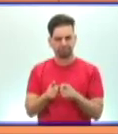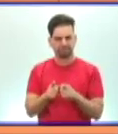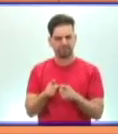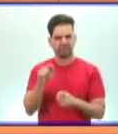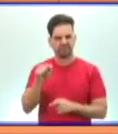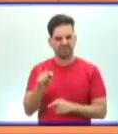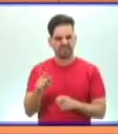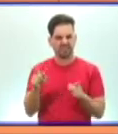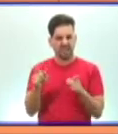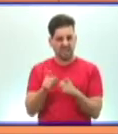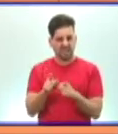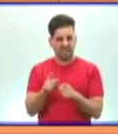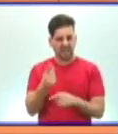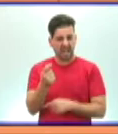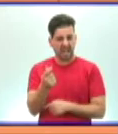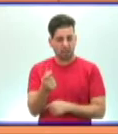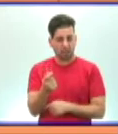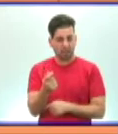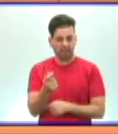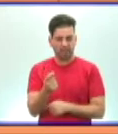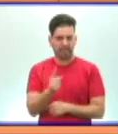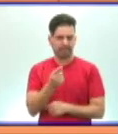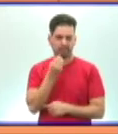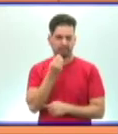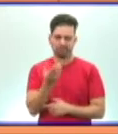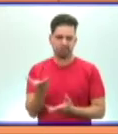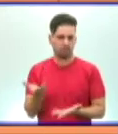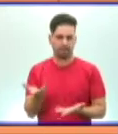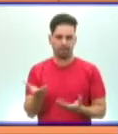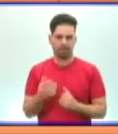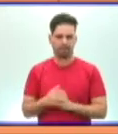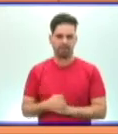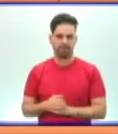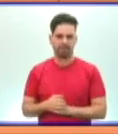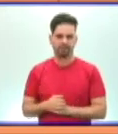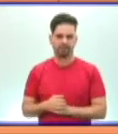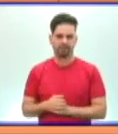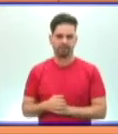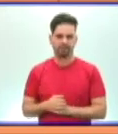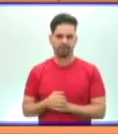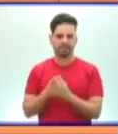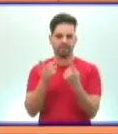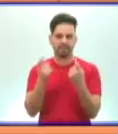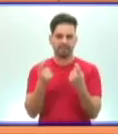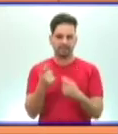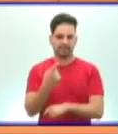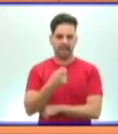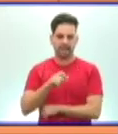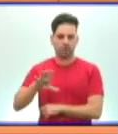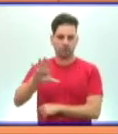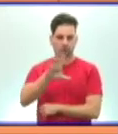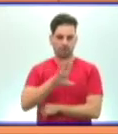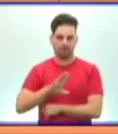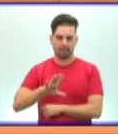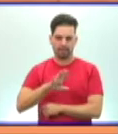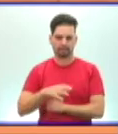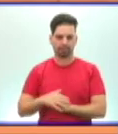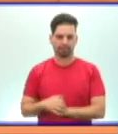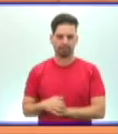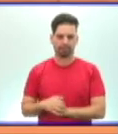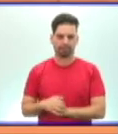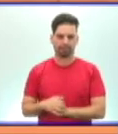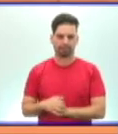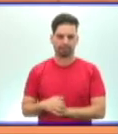económicamente activa que es insuficiente para suplir las necesidades de la sociedad. Y ese es otro de los grandes